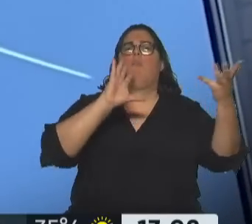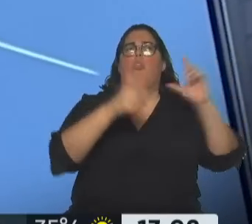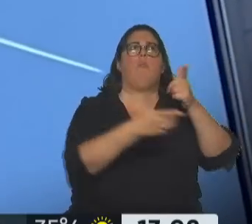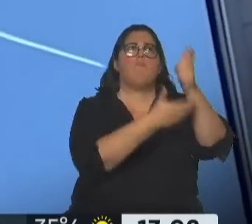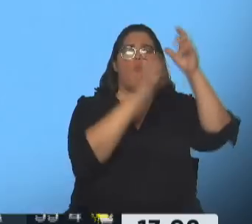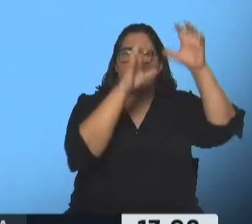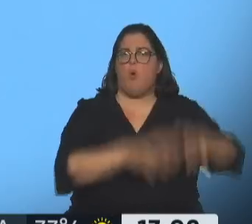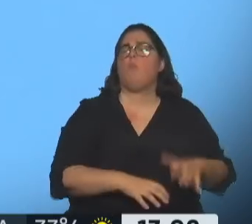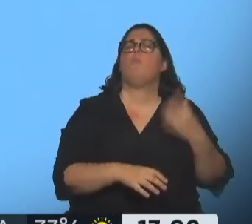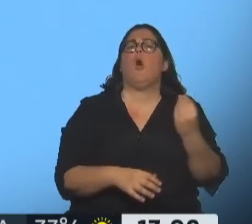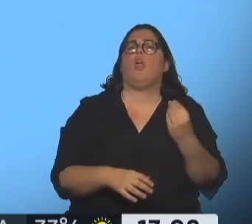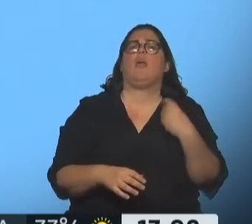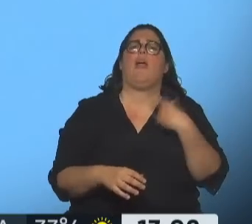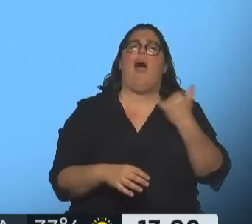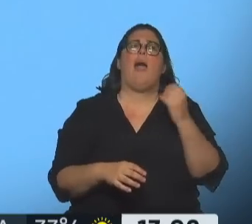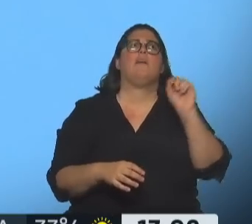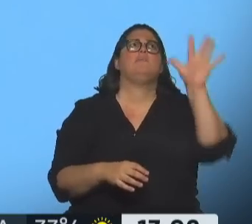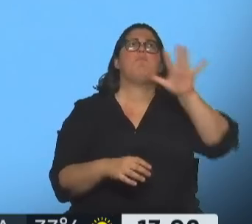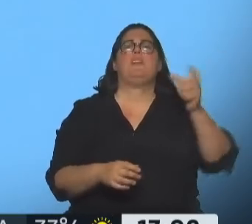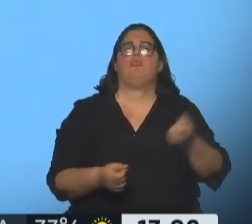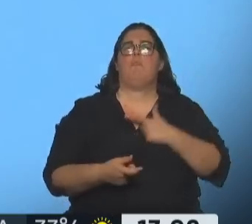estadounidense, lo que disparó las protestas de Beijing.